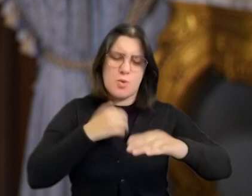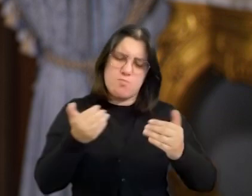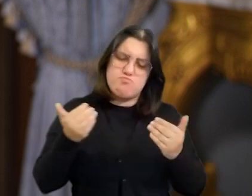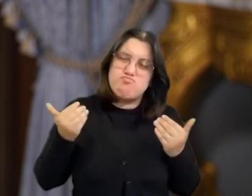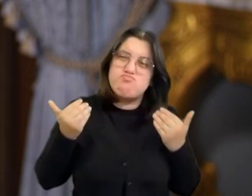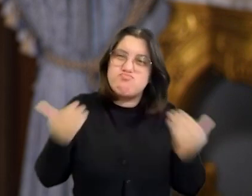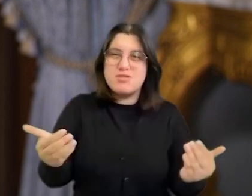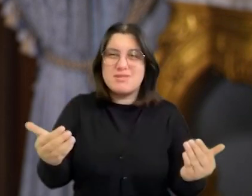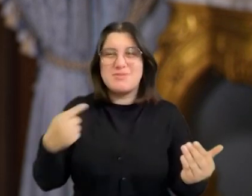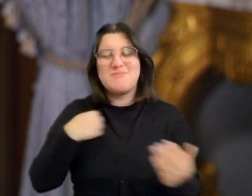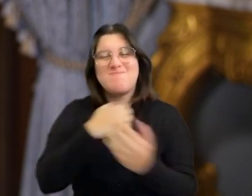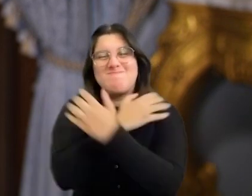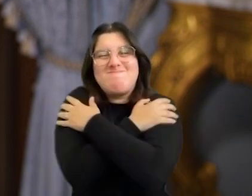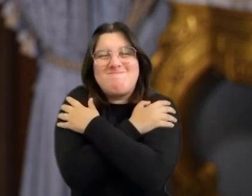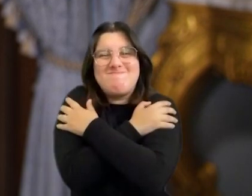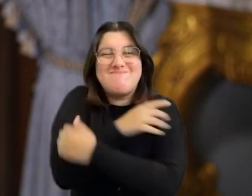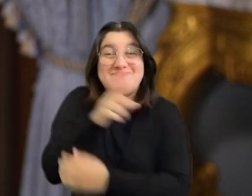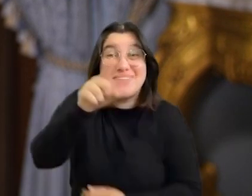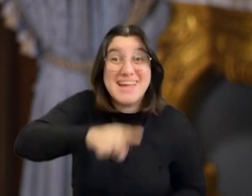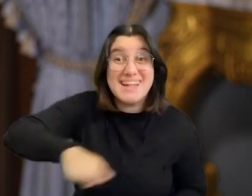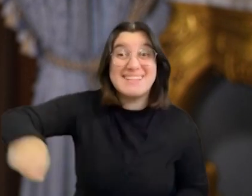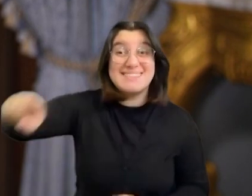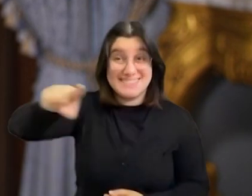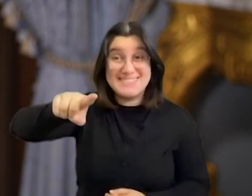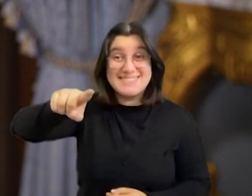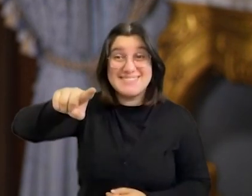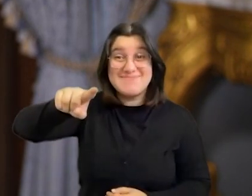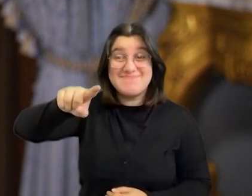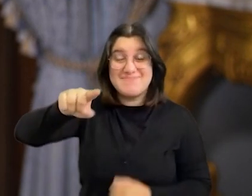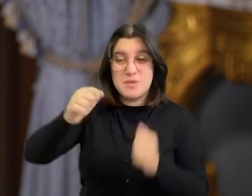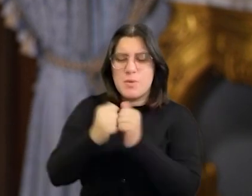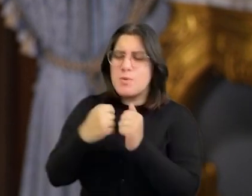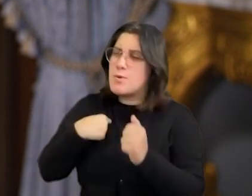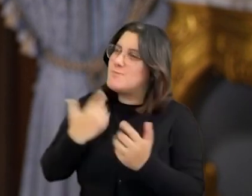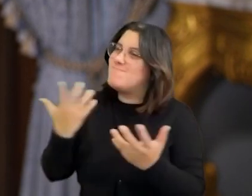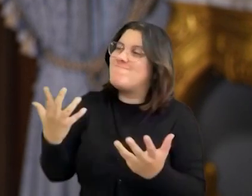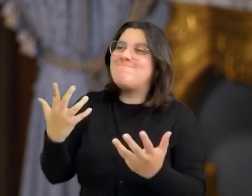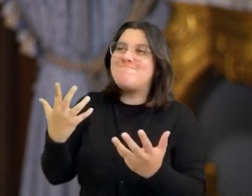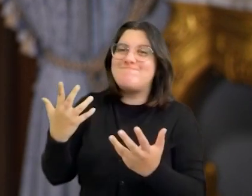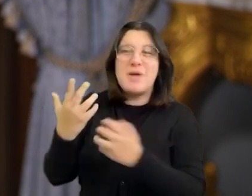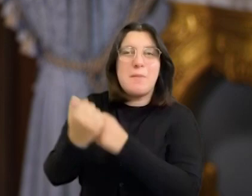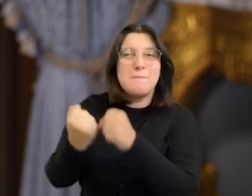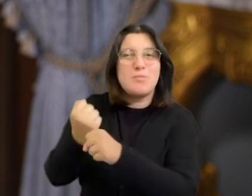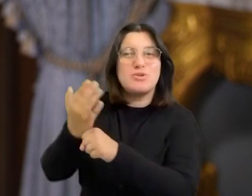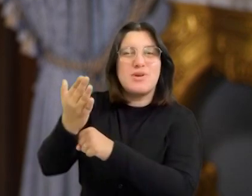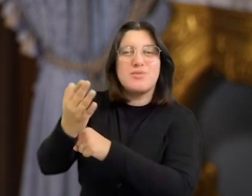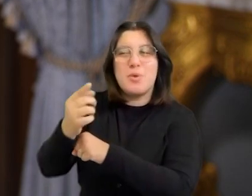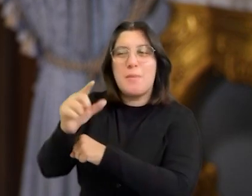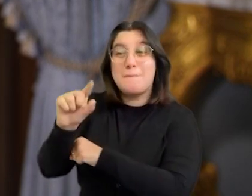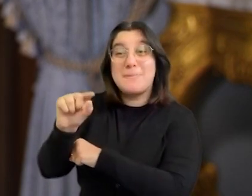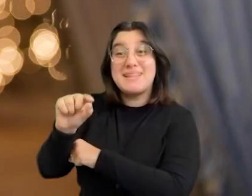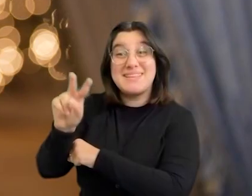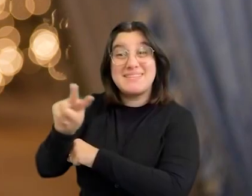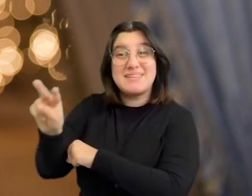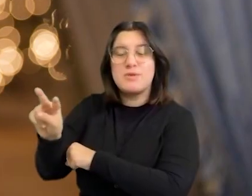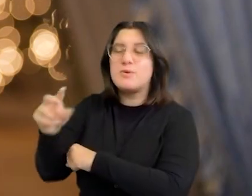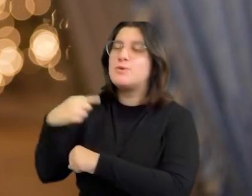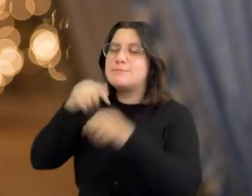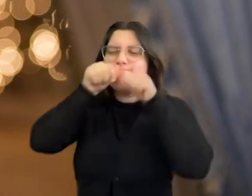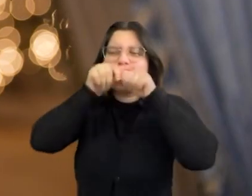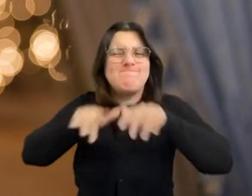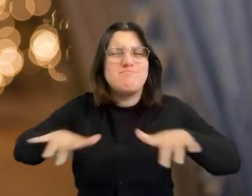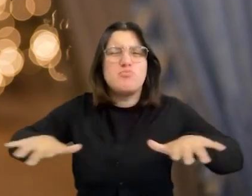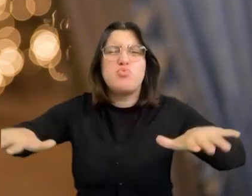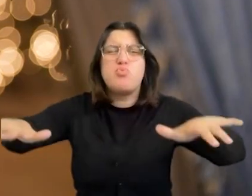adelante. Les envío un fuerte abrazo a todas y todos junto con mis deseos para que el 2022 les traiga